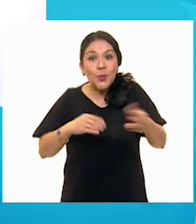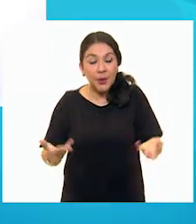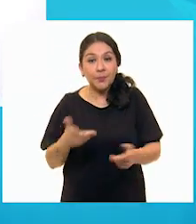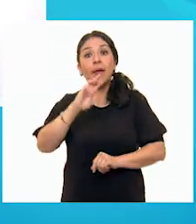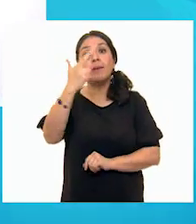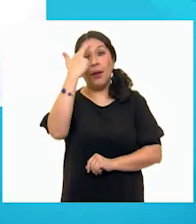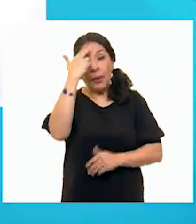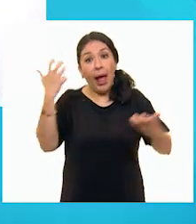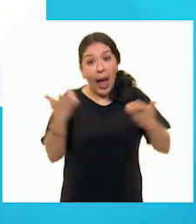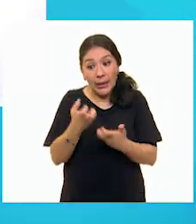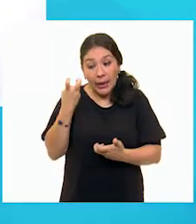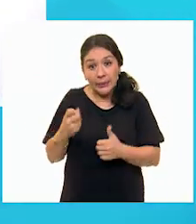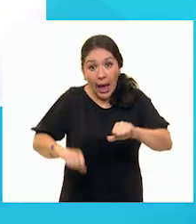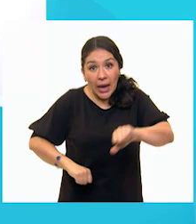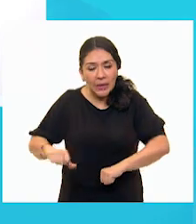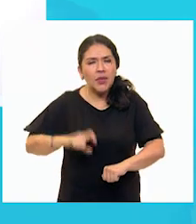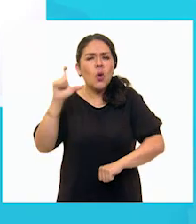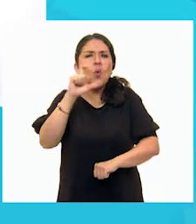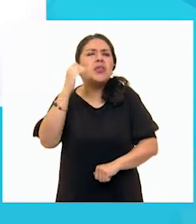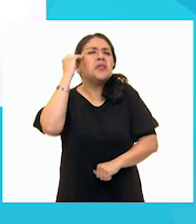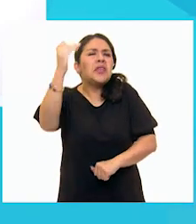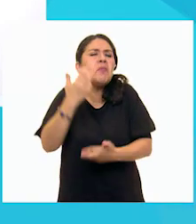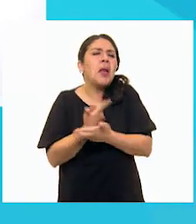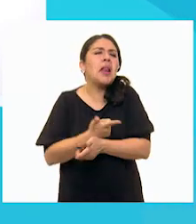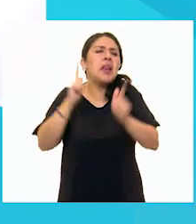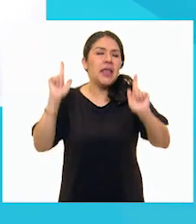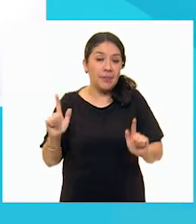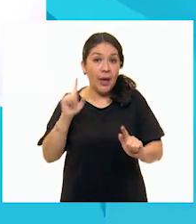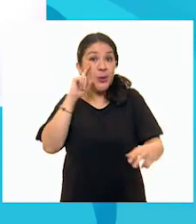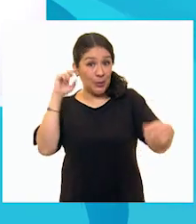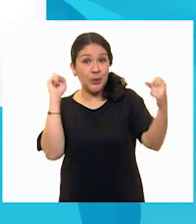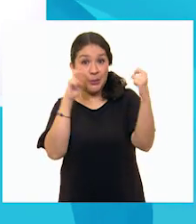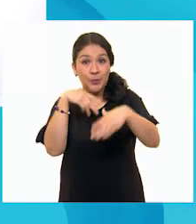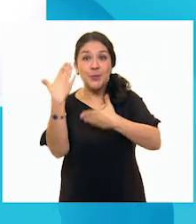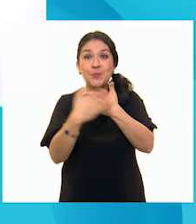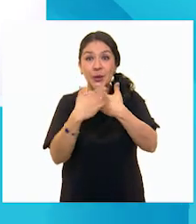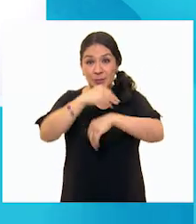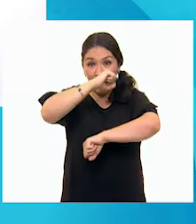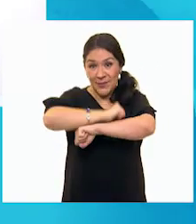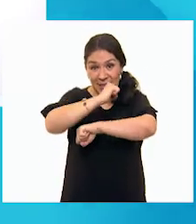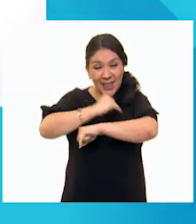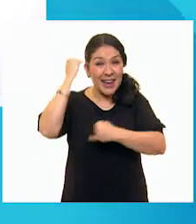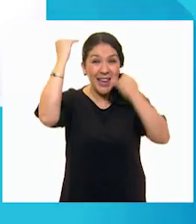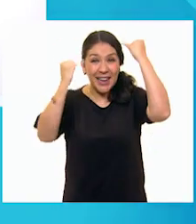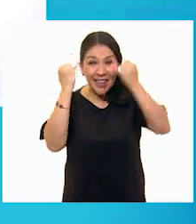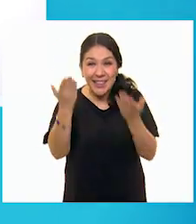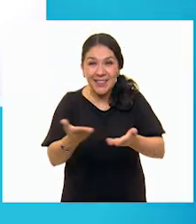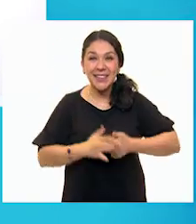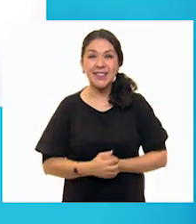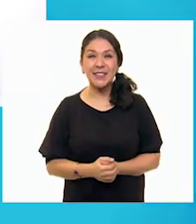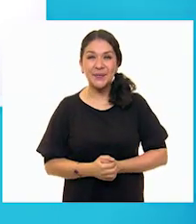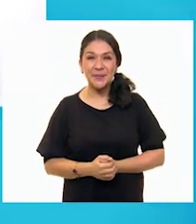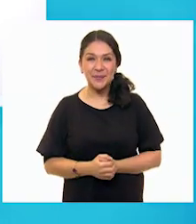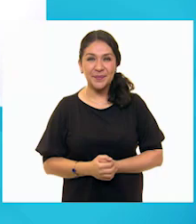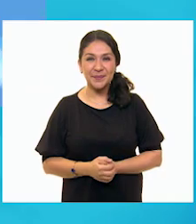Recuerda hacer esta actividad en tu tiempo libre, y nosotros nos vemos en la siguiente Ventana Creativa.